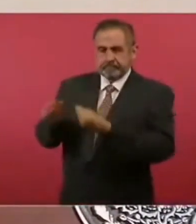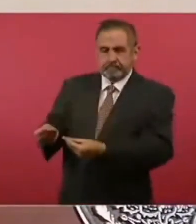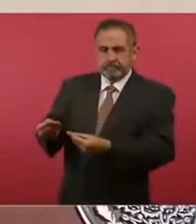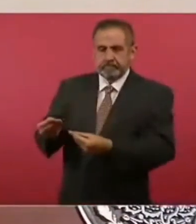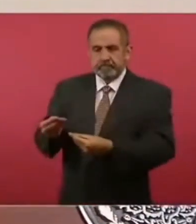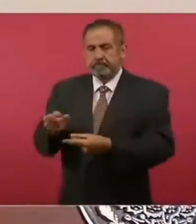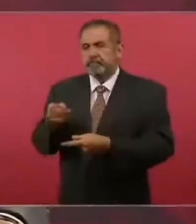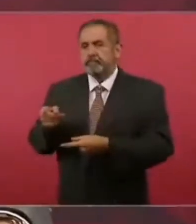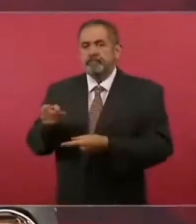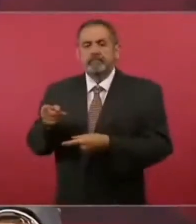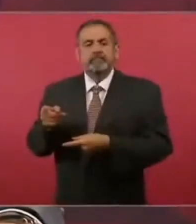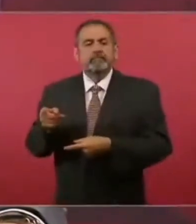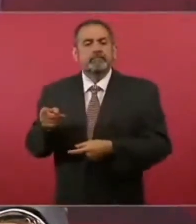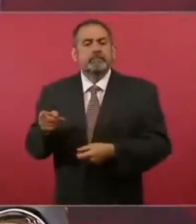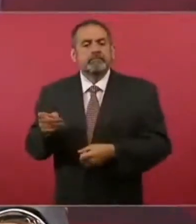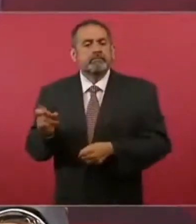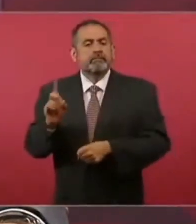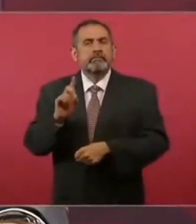el